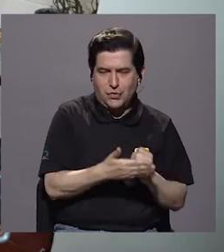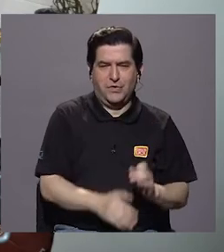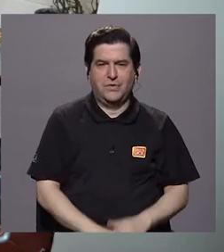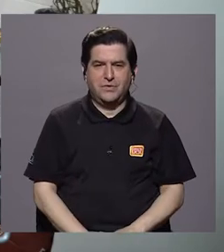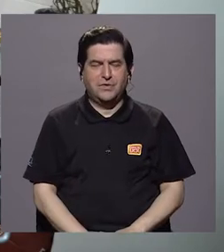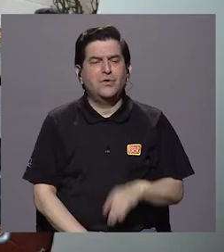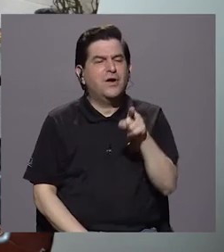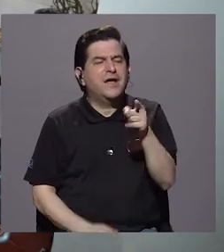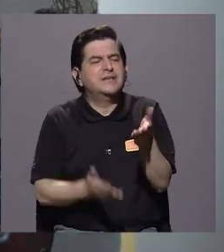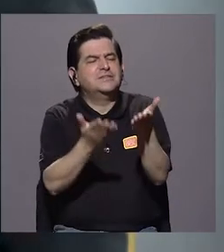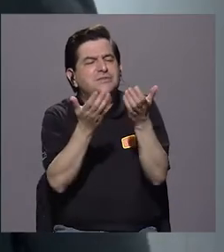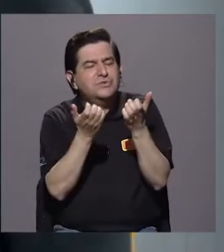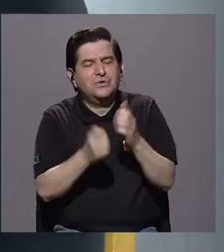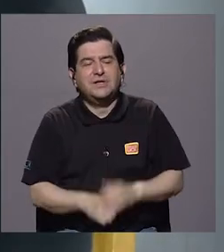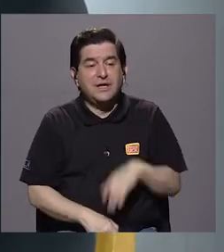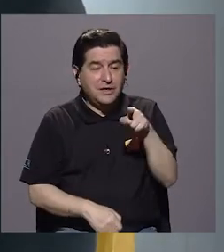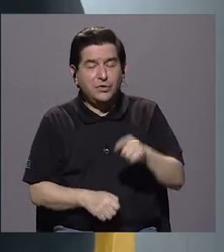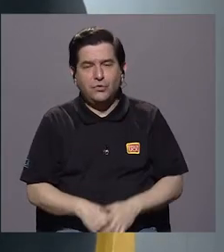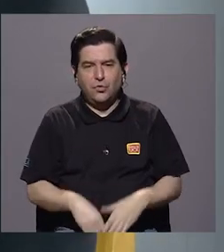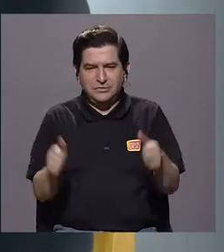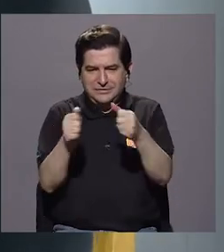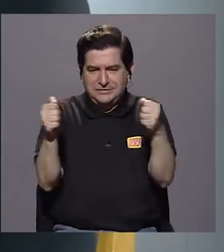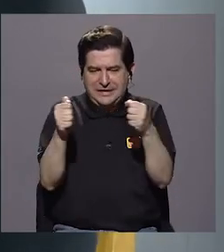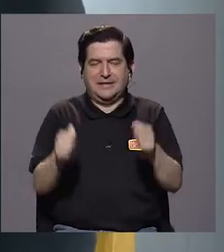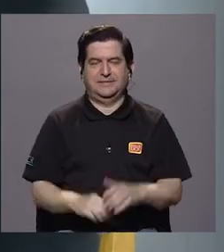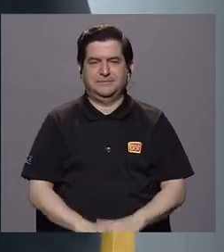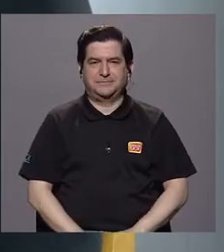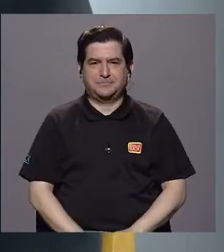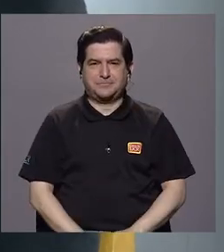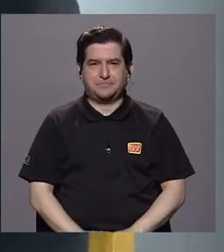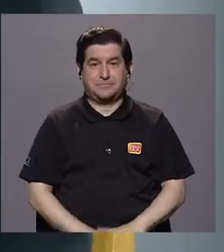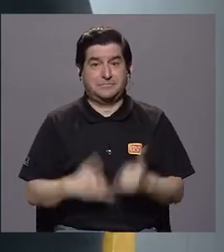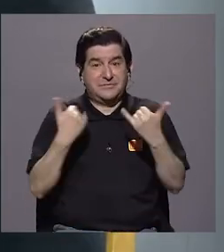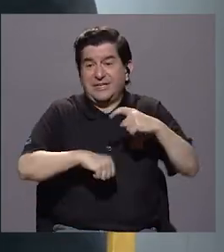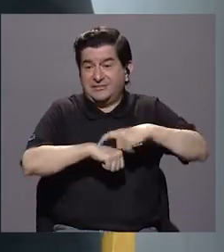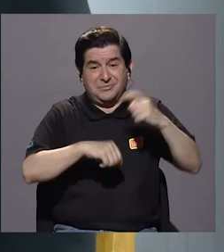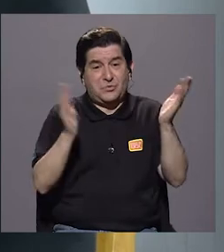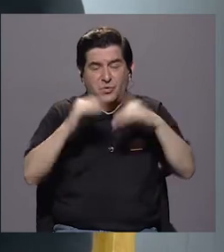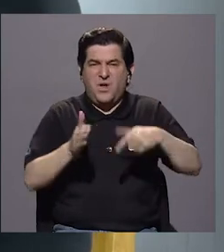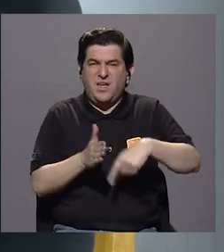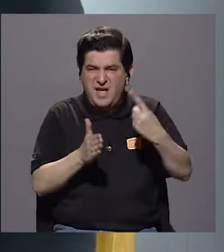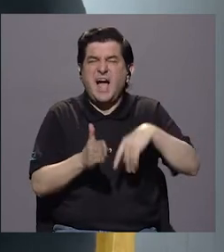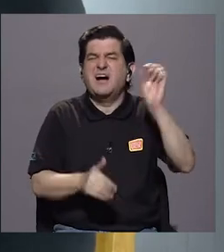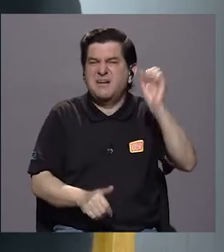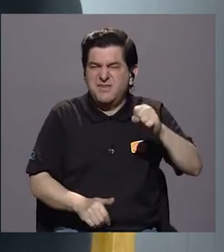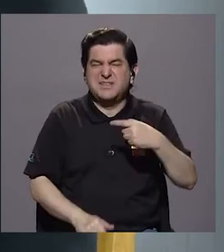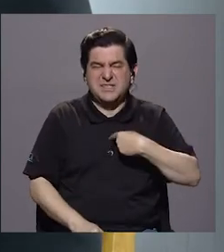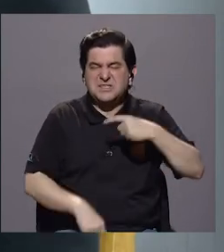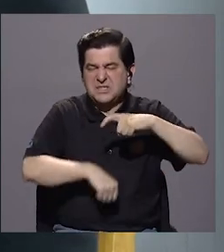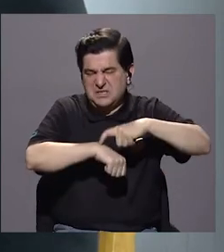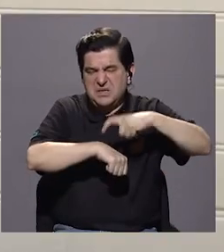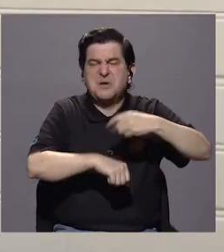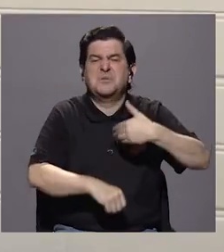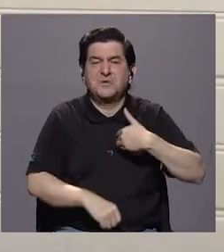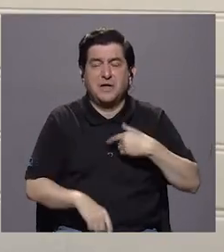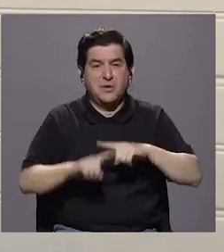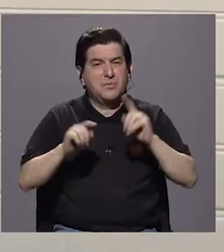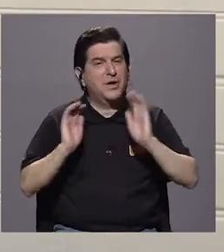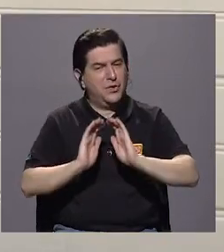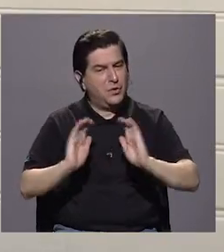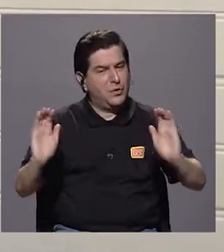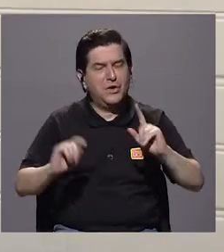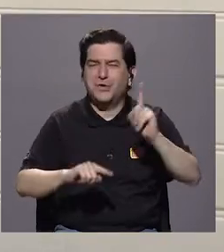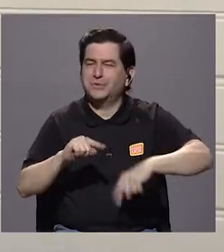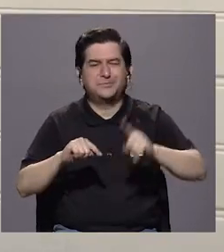esto es lo que quiero con estas telas y nada más. Qué chiva. Que ya no hay tiempo. A veces sí me pongo, cuando hay un tiempillo allá con niños ya no se puede.